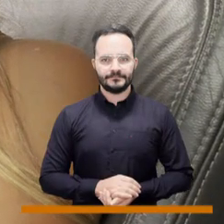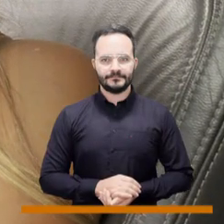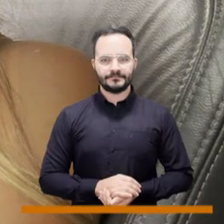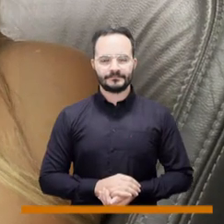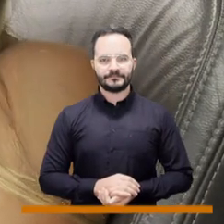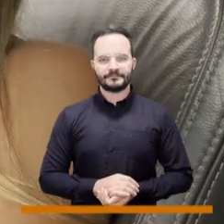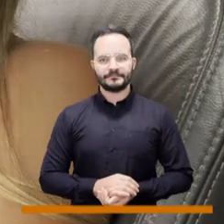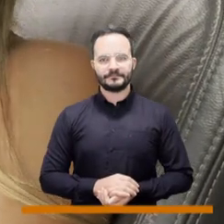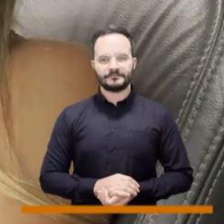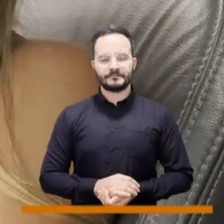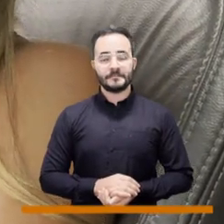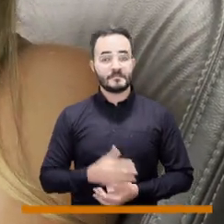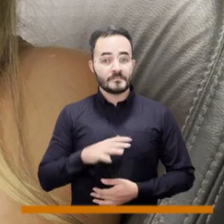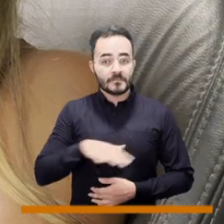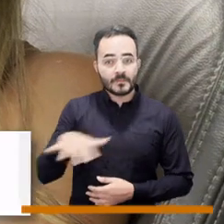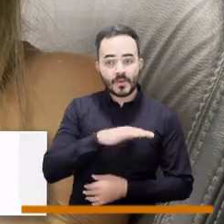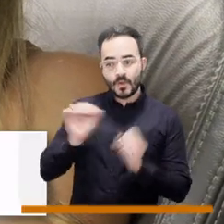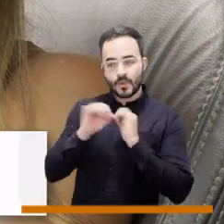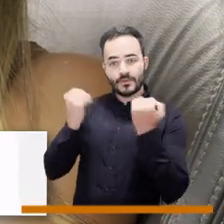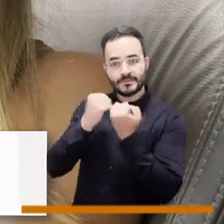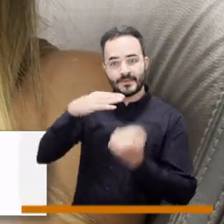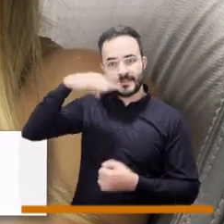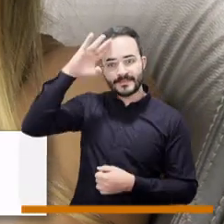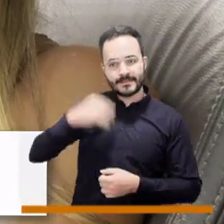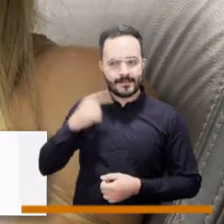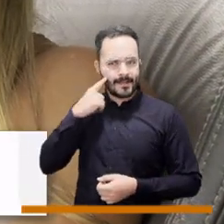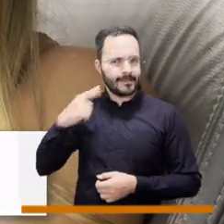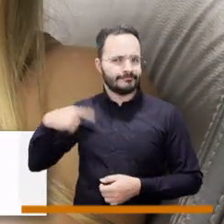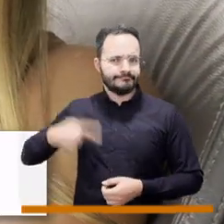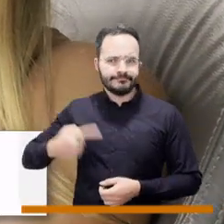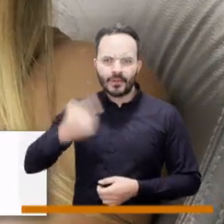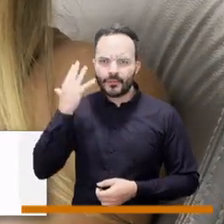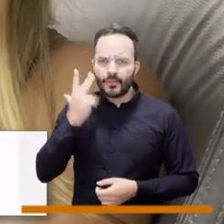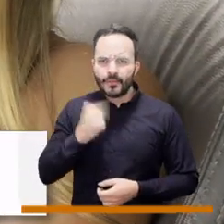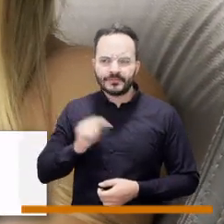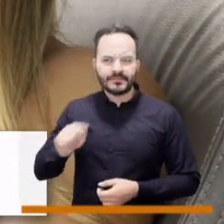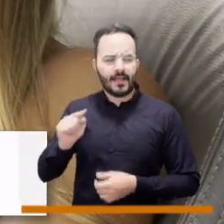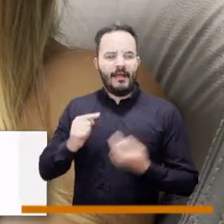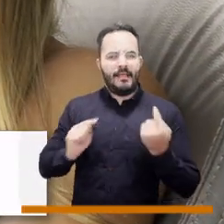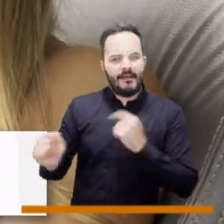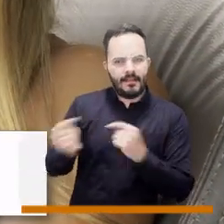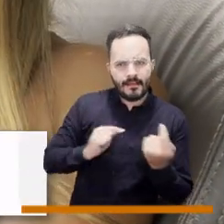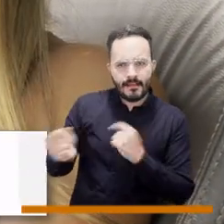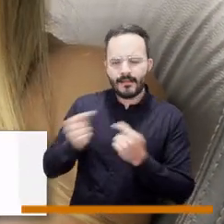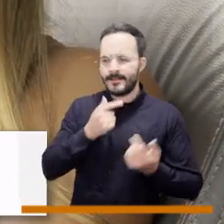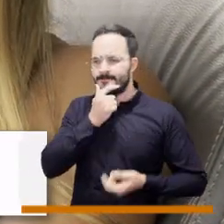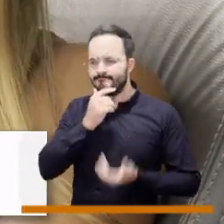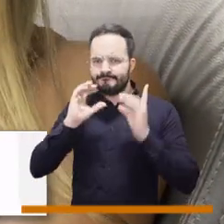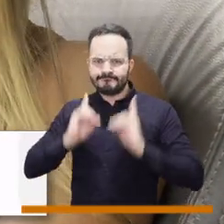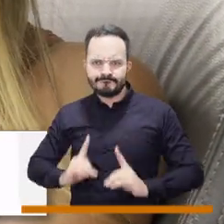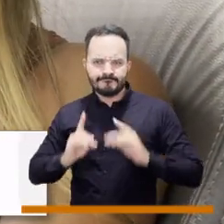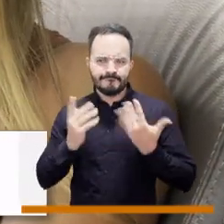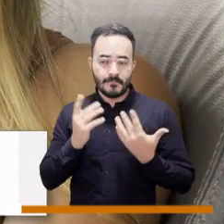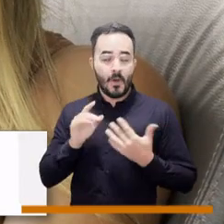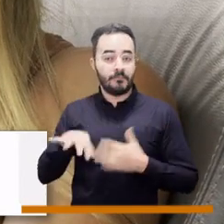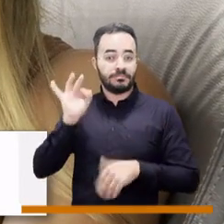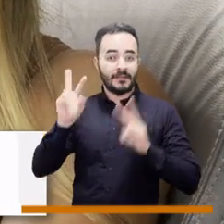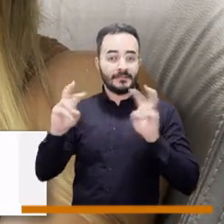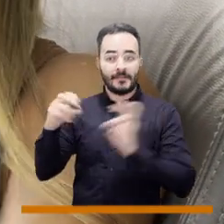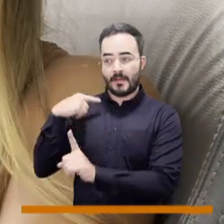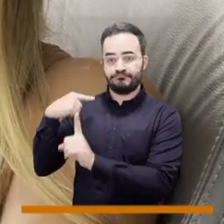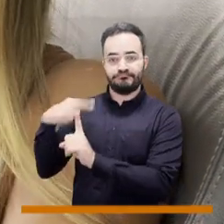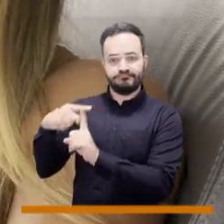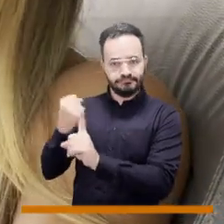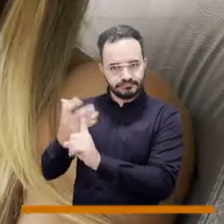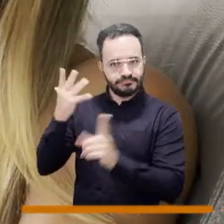En el Consejo de Medellín constantemente se debate y se toman decisiones en pro de las mujeres. Pero además de eso, en el territorio hay mujeres que trabajan